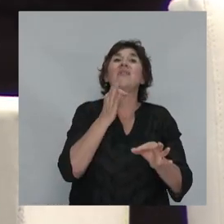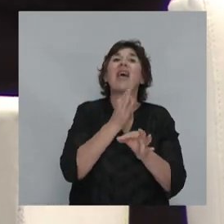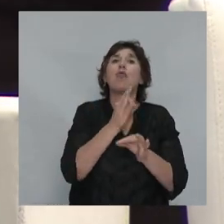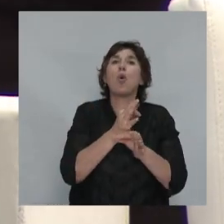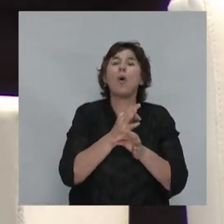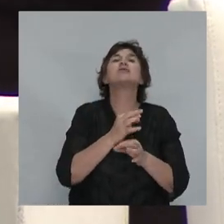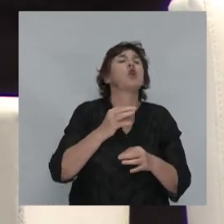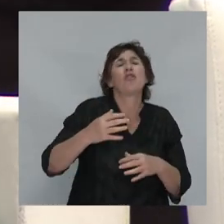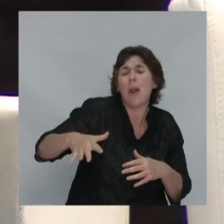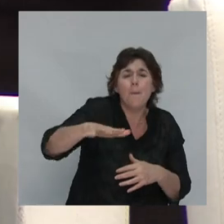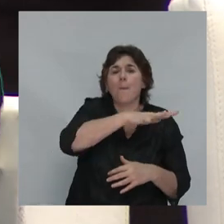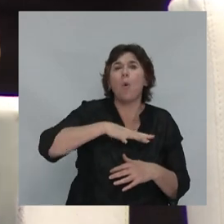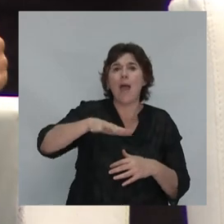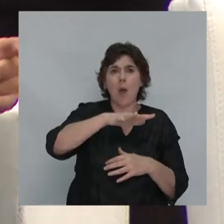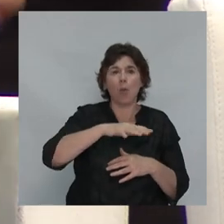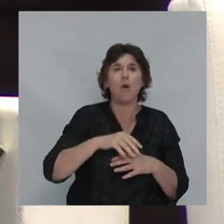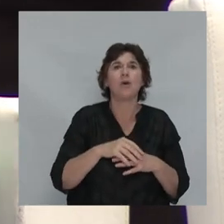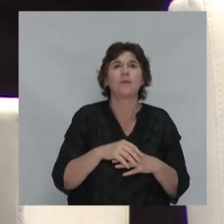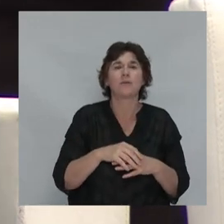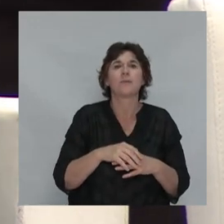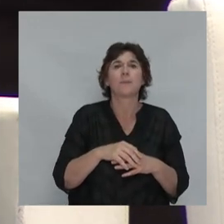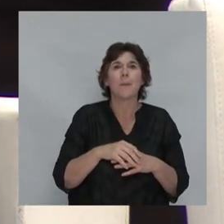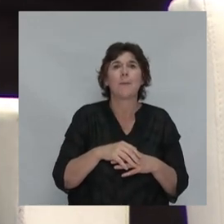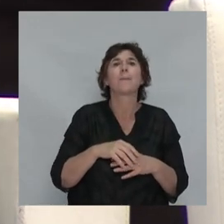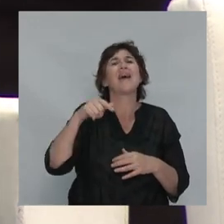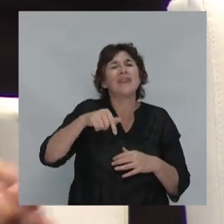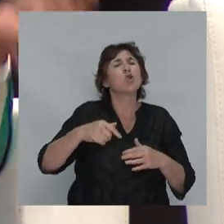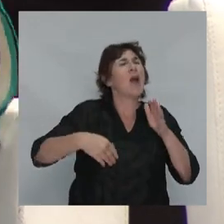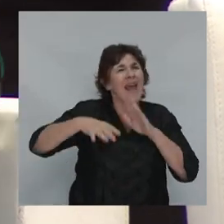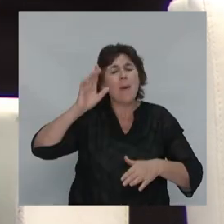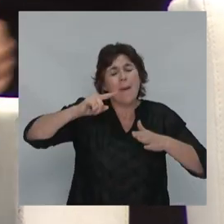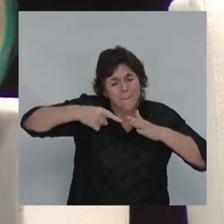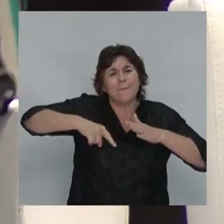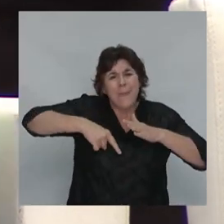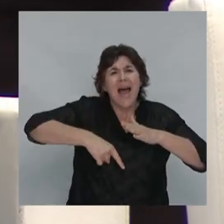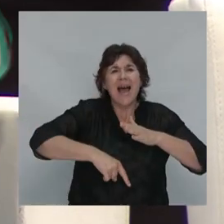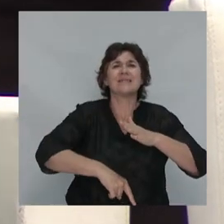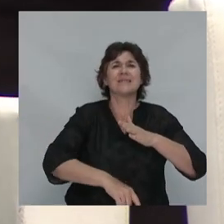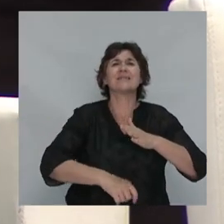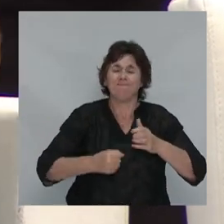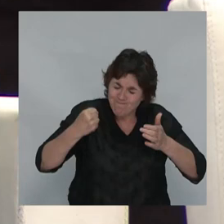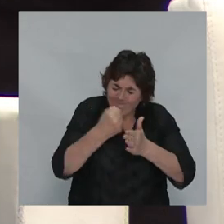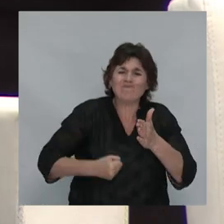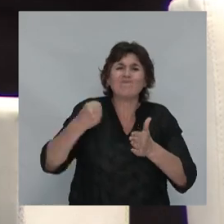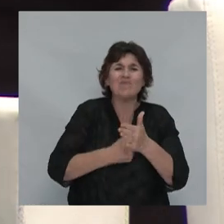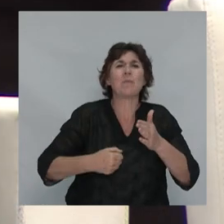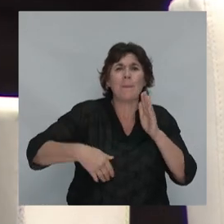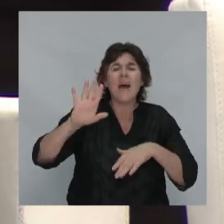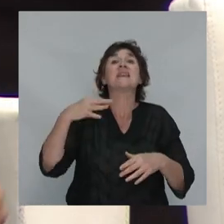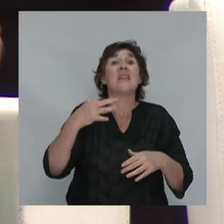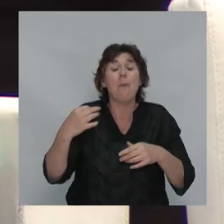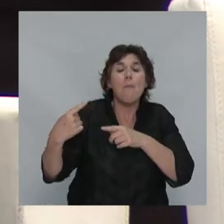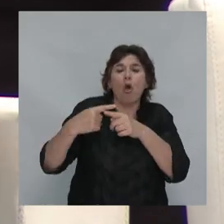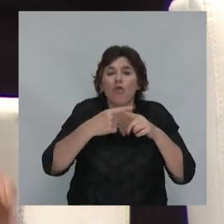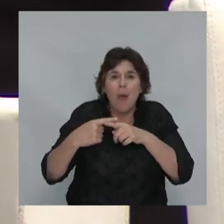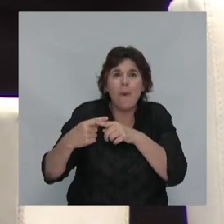educación de nuestros pueblos. Esto tiene que profundizarse, esto tiene que seguir